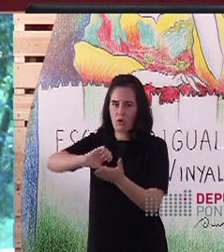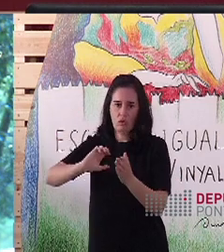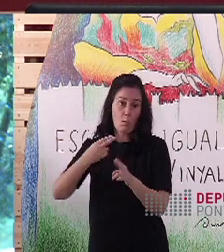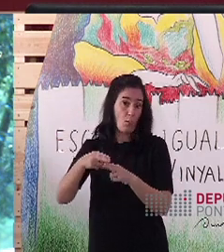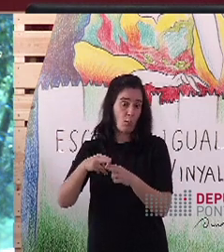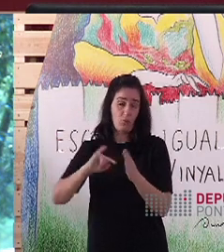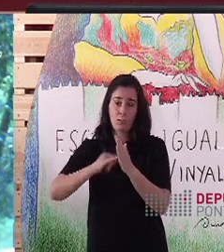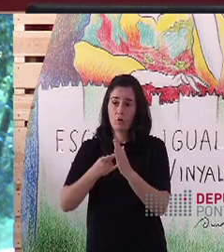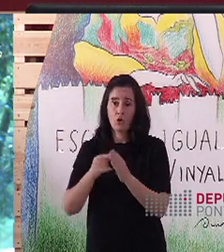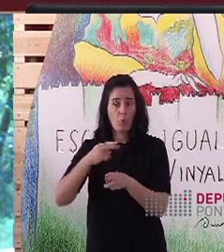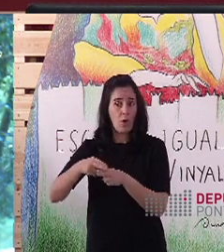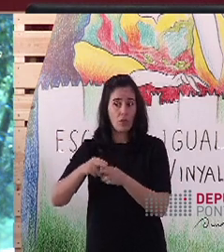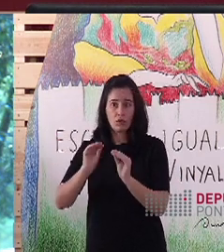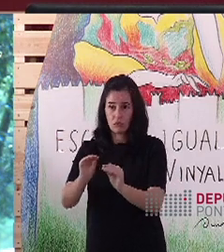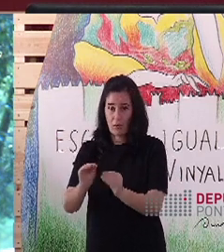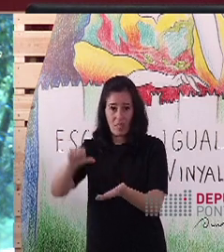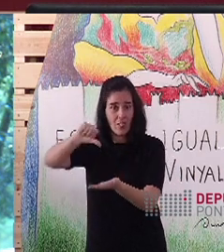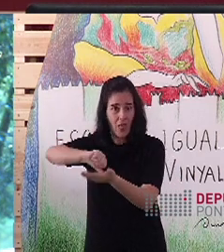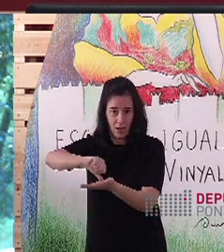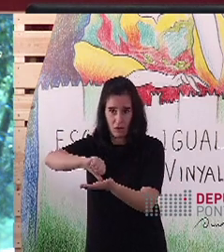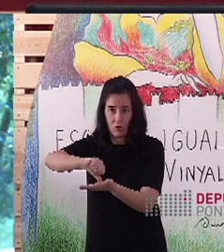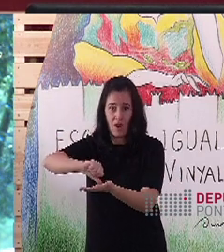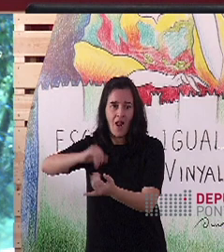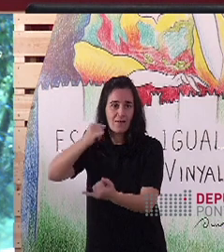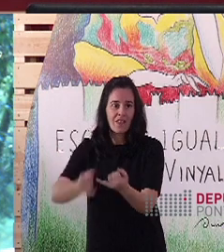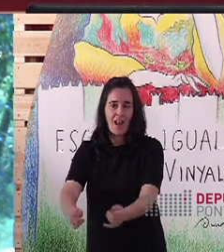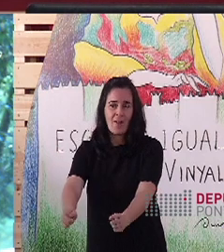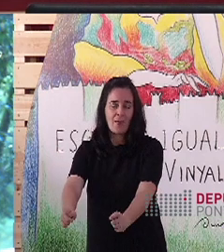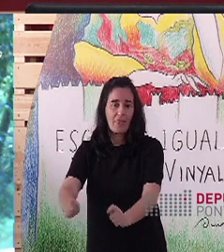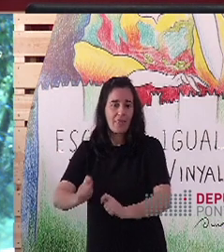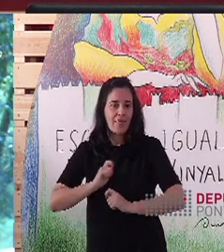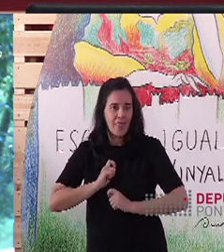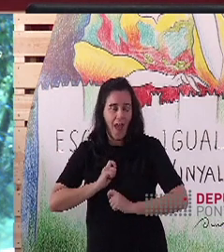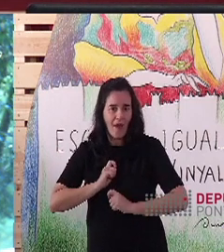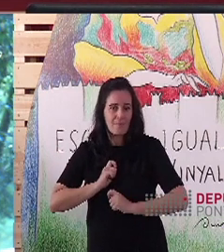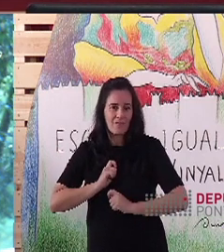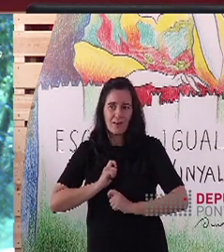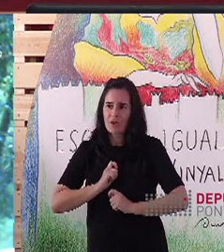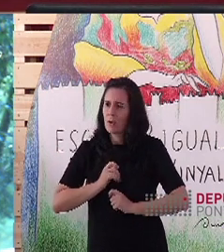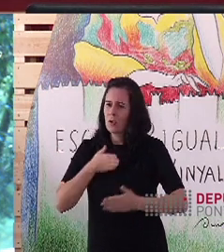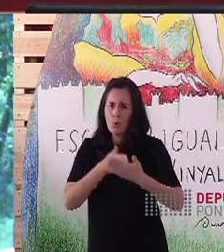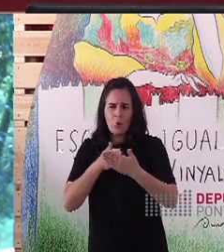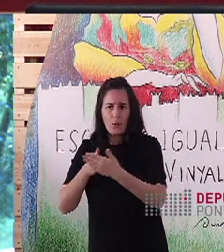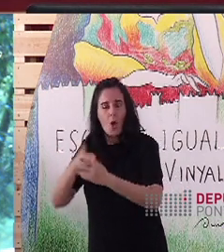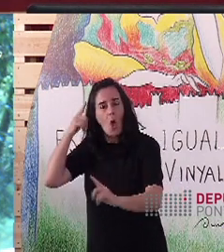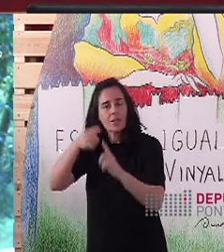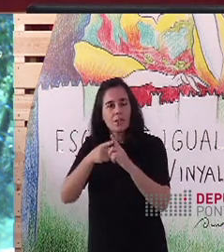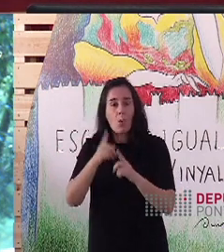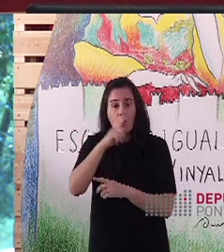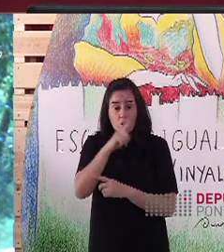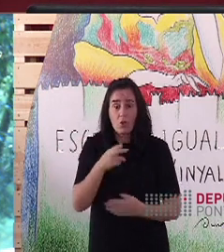una grandísima dificultad para poder hacer para que el abolicionismo pueda desarrollarse